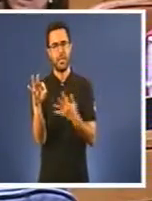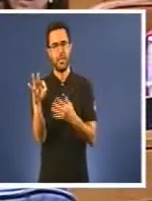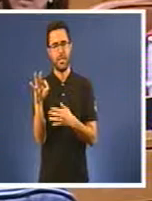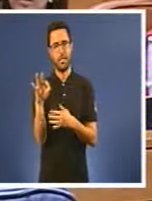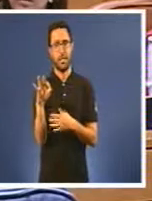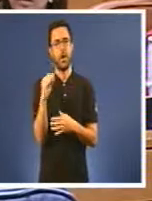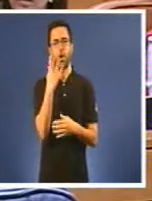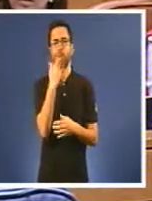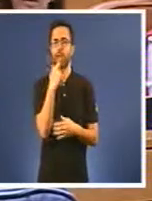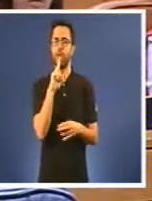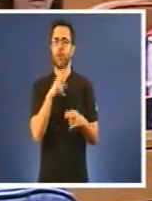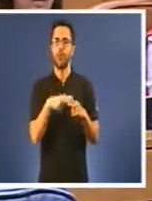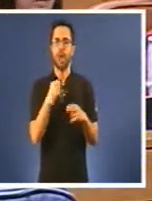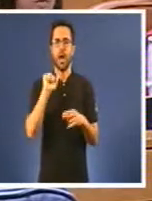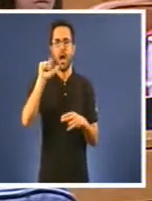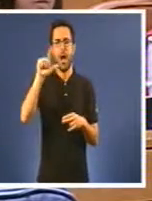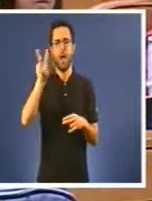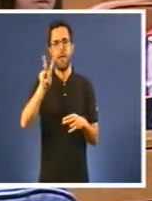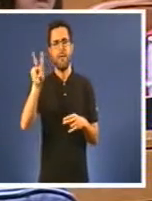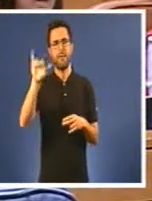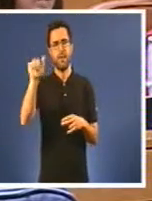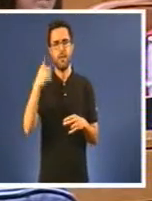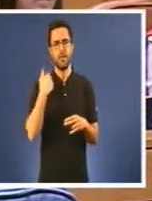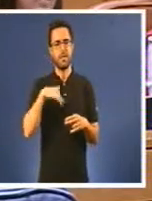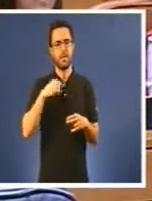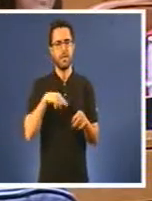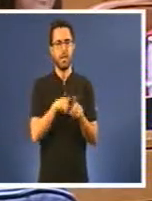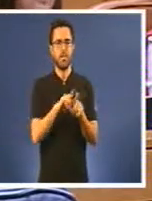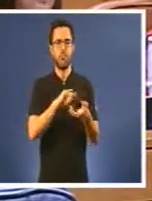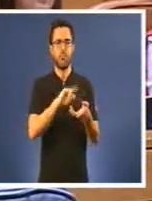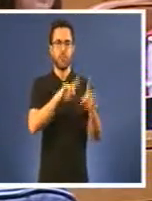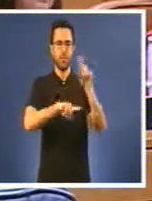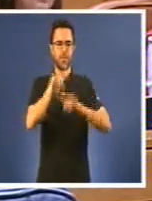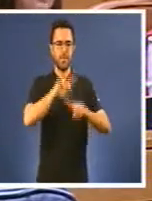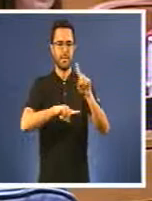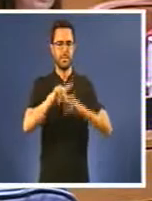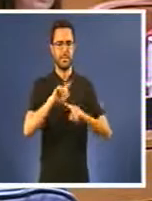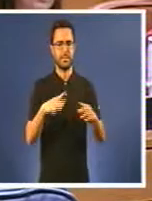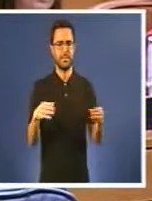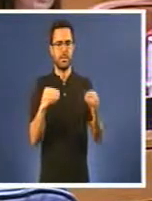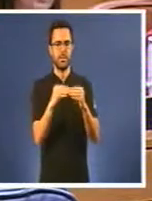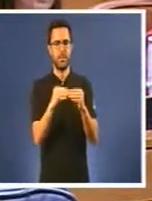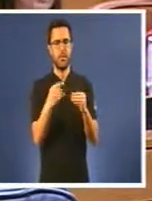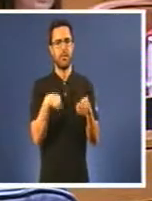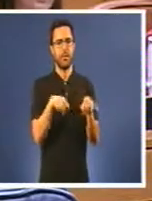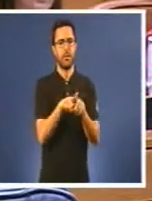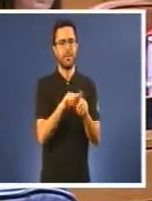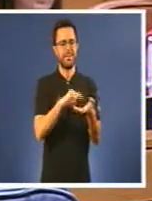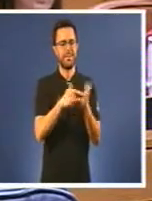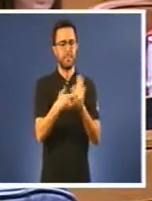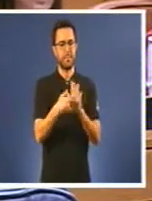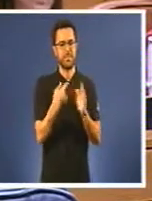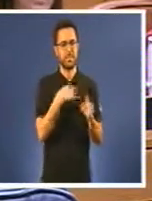Alvia, xa ten nestes momentos arranxados os seus problemas de compatibilidade nos sistemas de sinalización